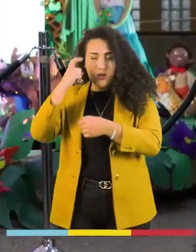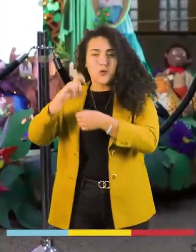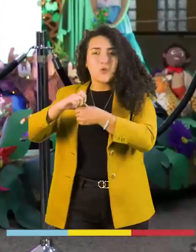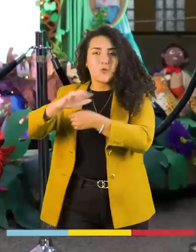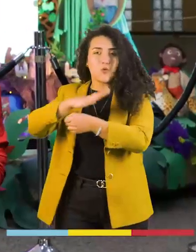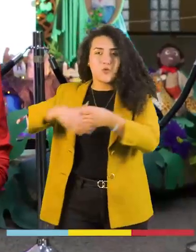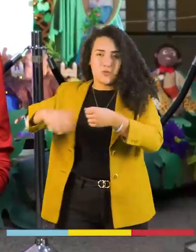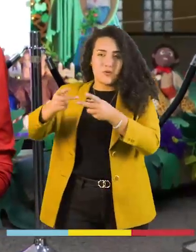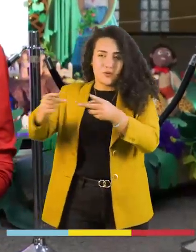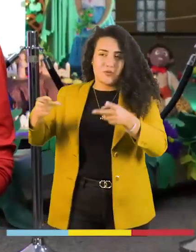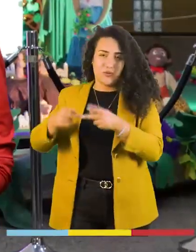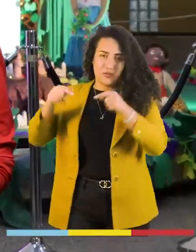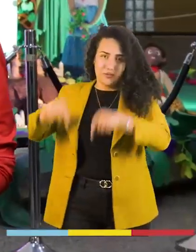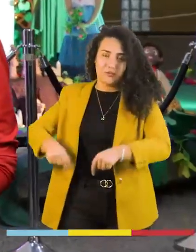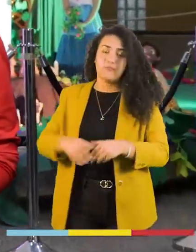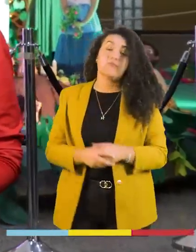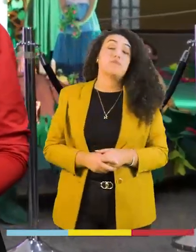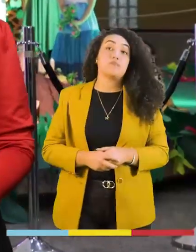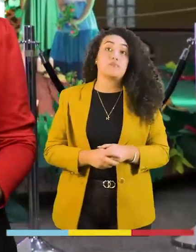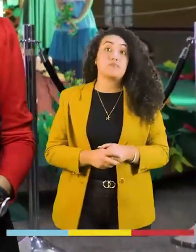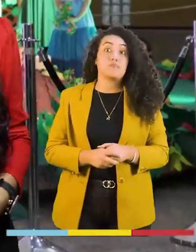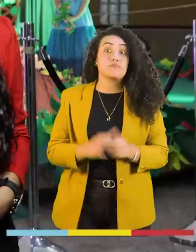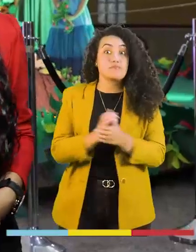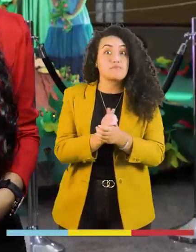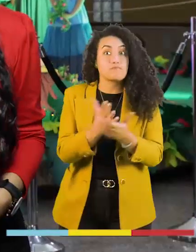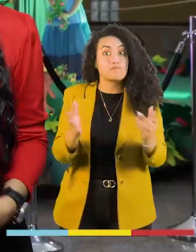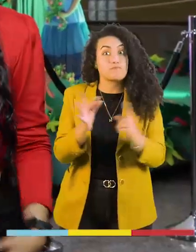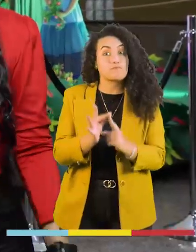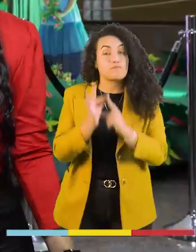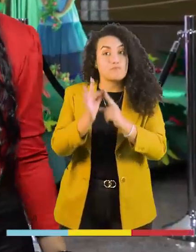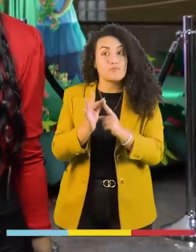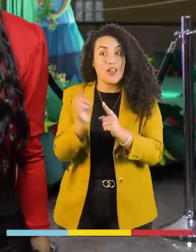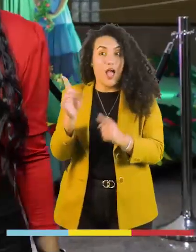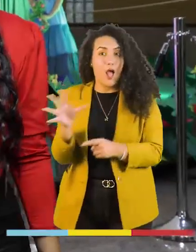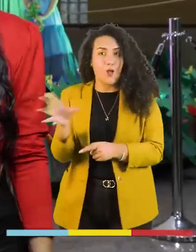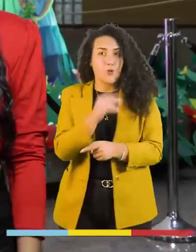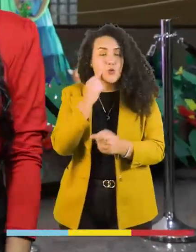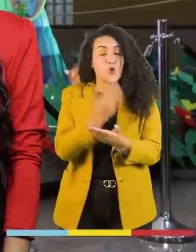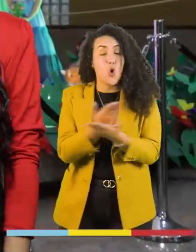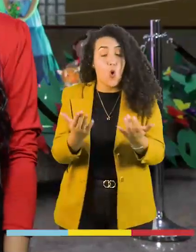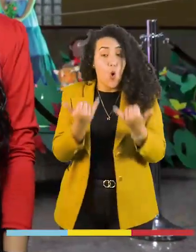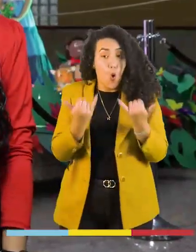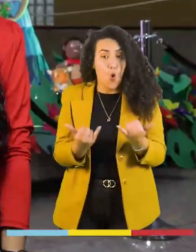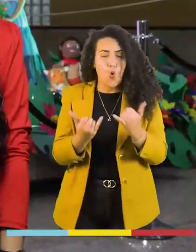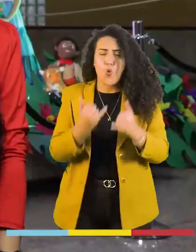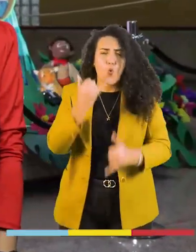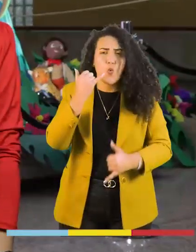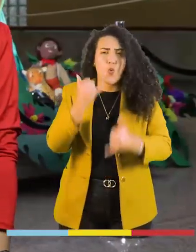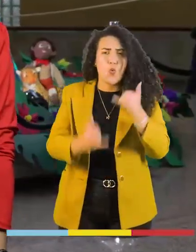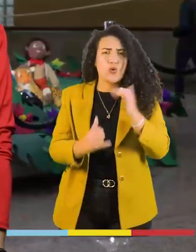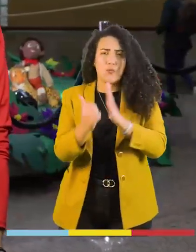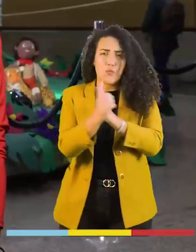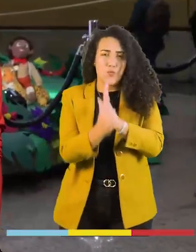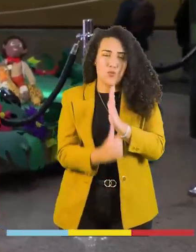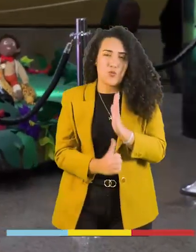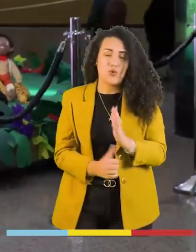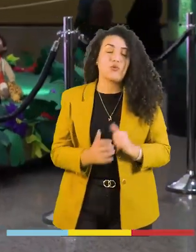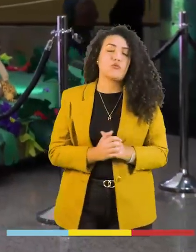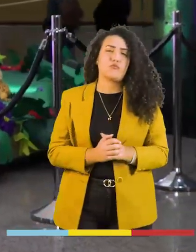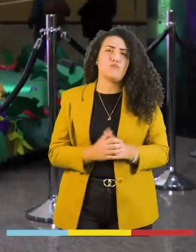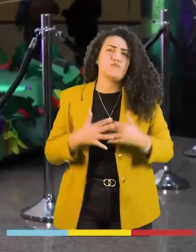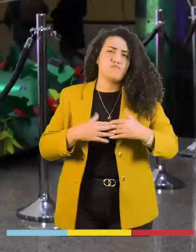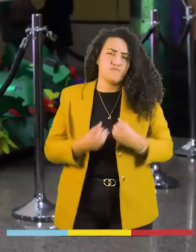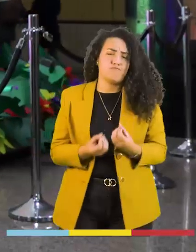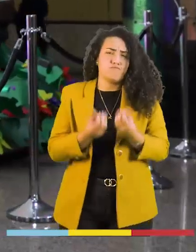de Cundinamarca. Jessica, un saludo muy especial para ti y para todos los televidentes. Hoy en este último capítulo queremos desearles